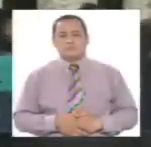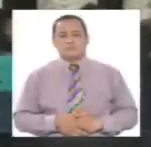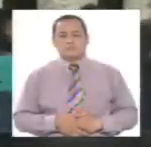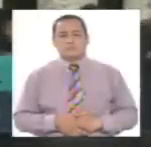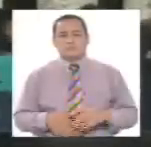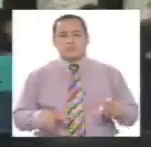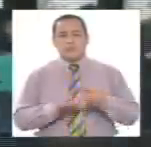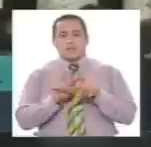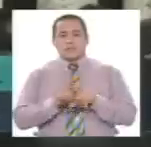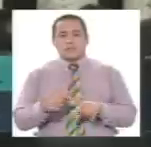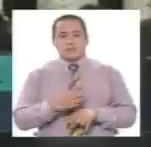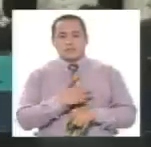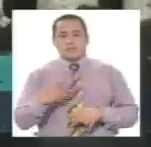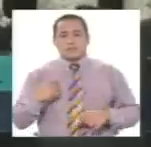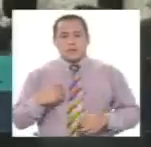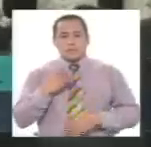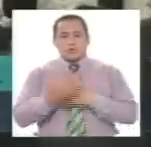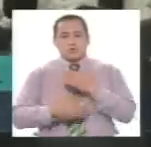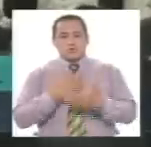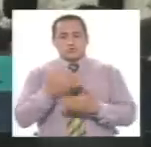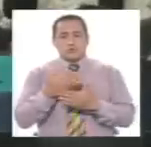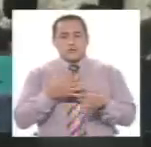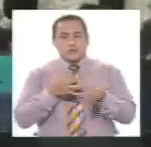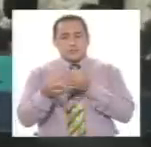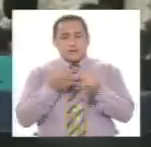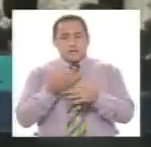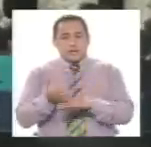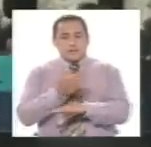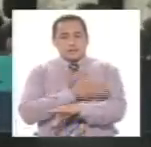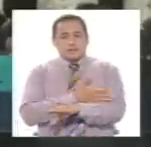En el caso del Ministerio de la Producción, Josefina,